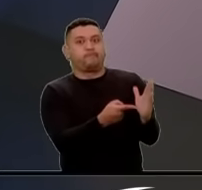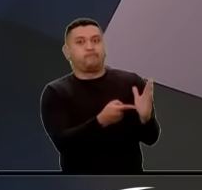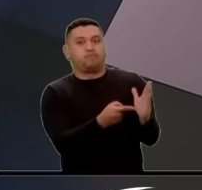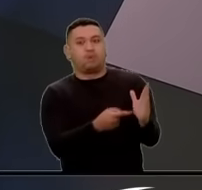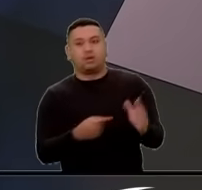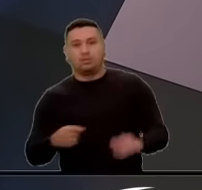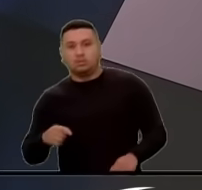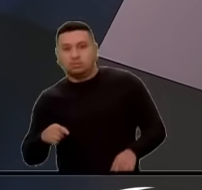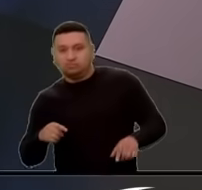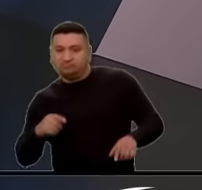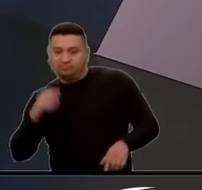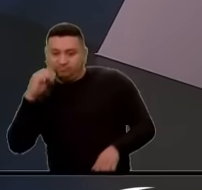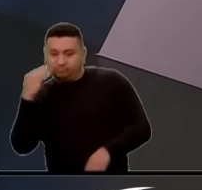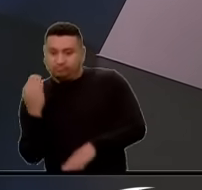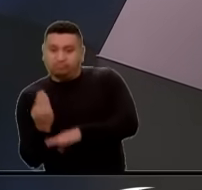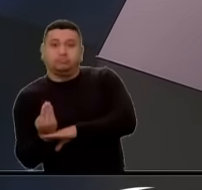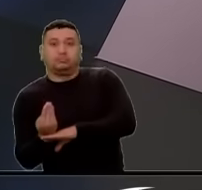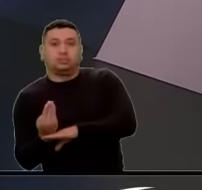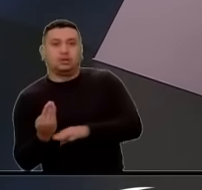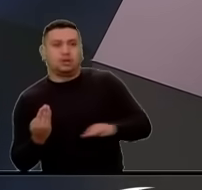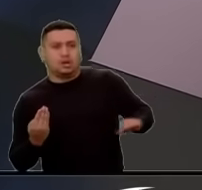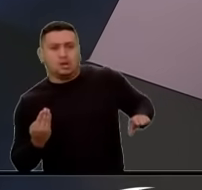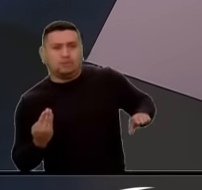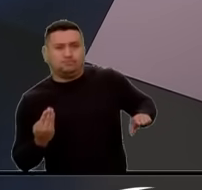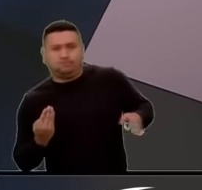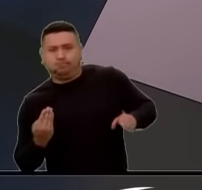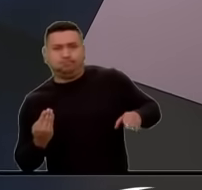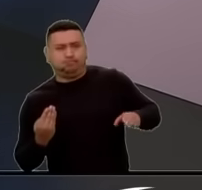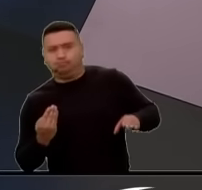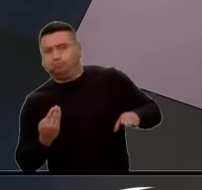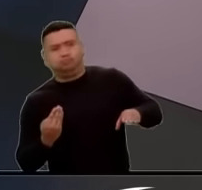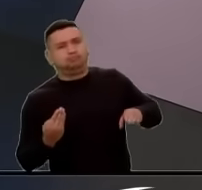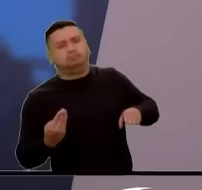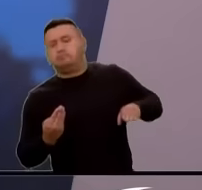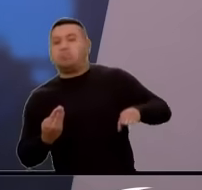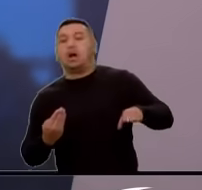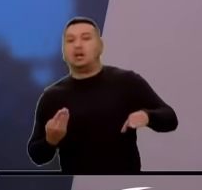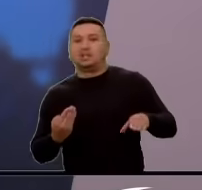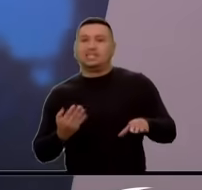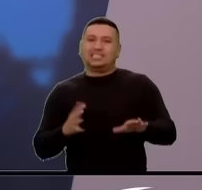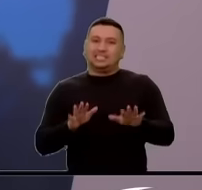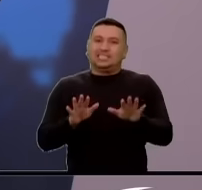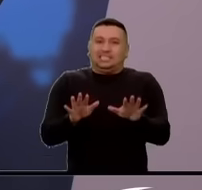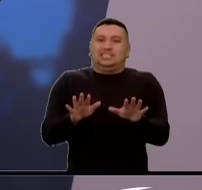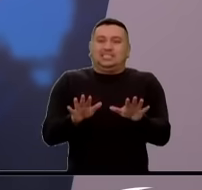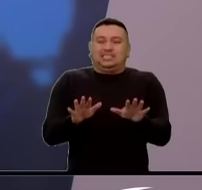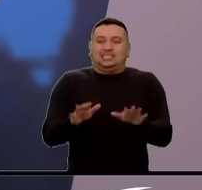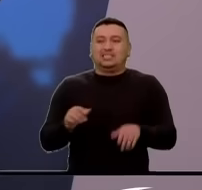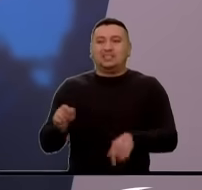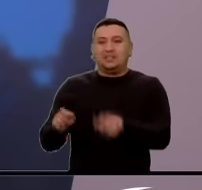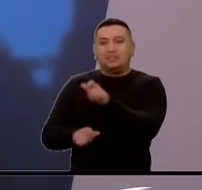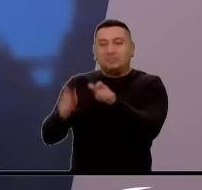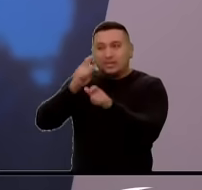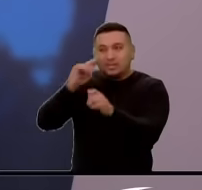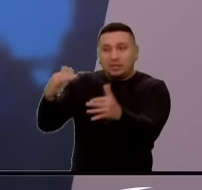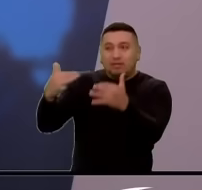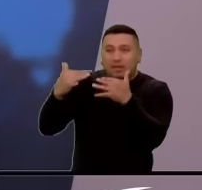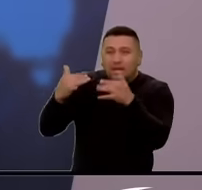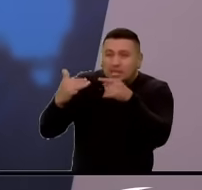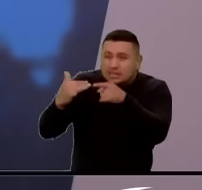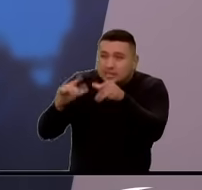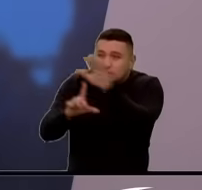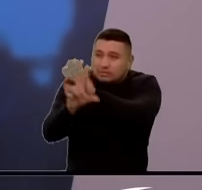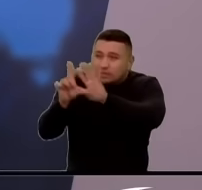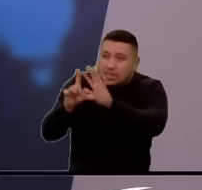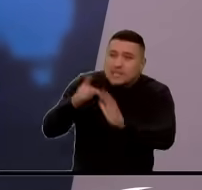algo atropellado, pero le pedimos a nuestros televidentes que entiendan las dificultades en las que esta persona tenía su teléfono y trata de